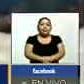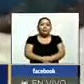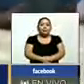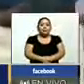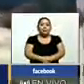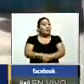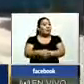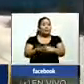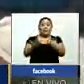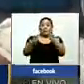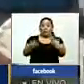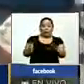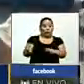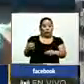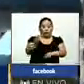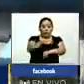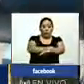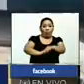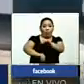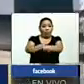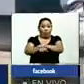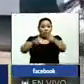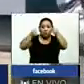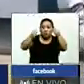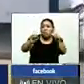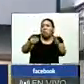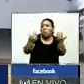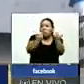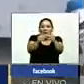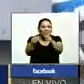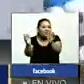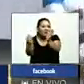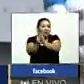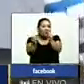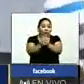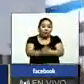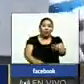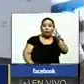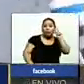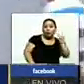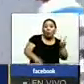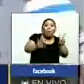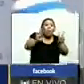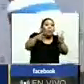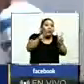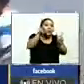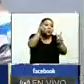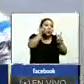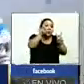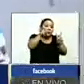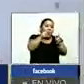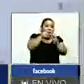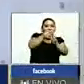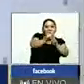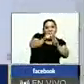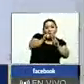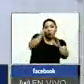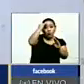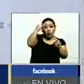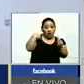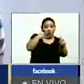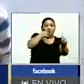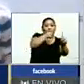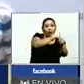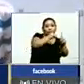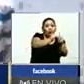Se reportan nuevas capturas por diversos delitos. Dos de las detenciones son por un supuesto caso de violación contra una mujer